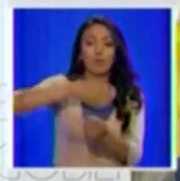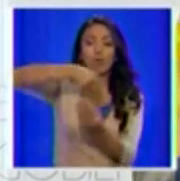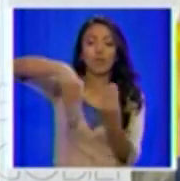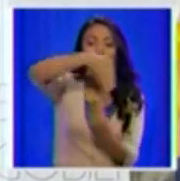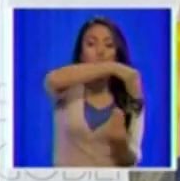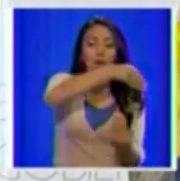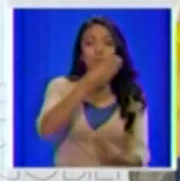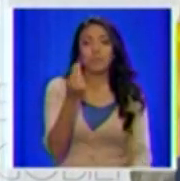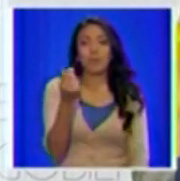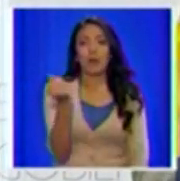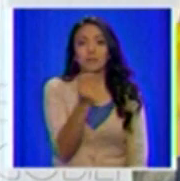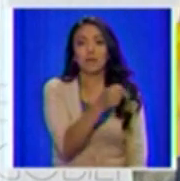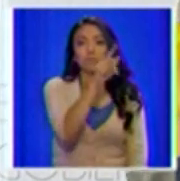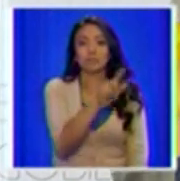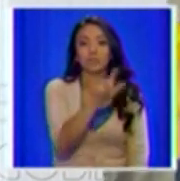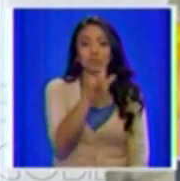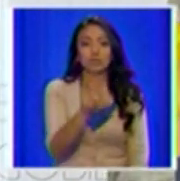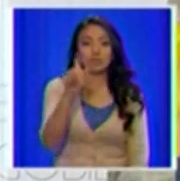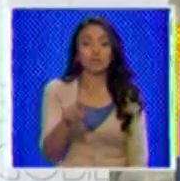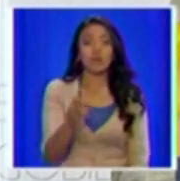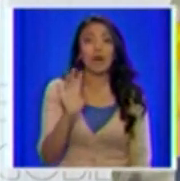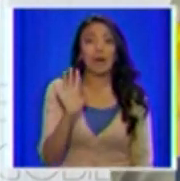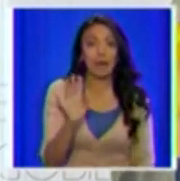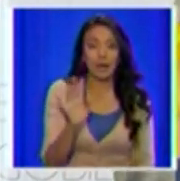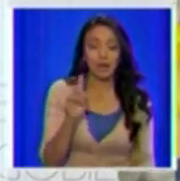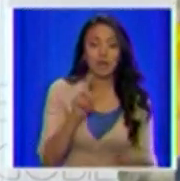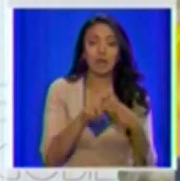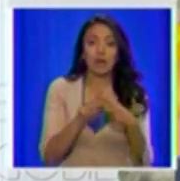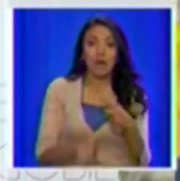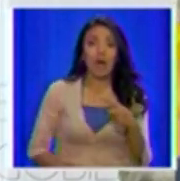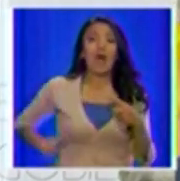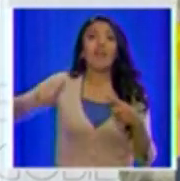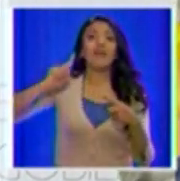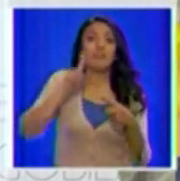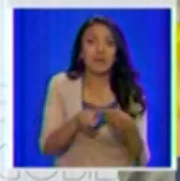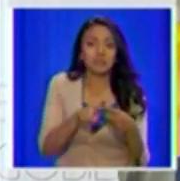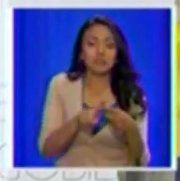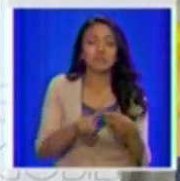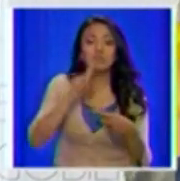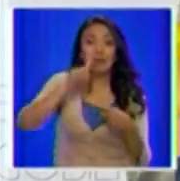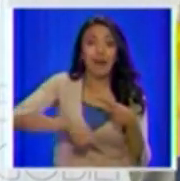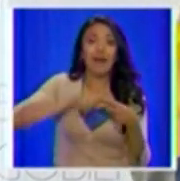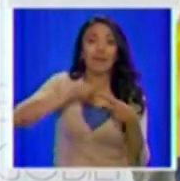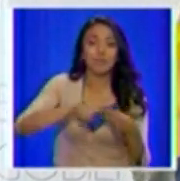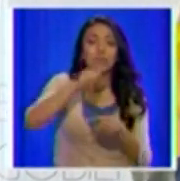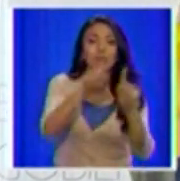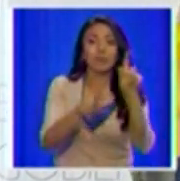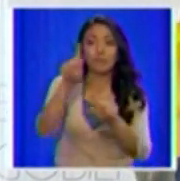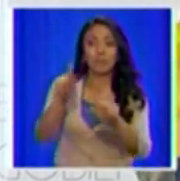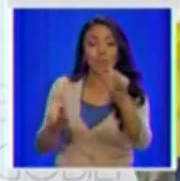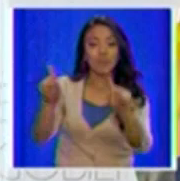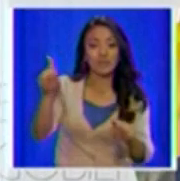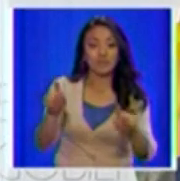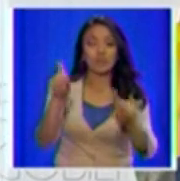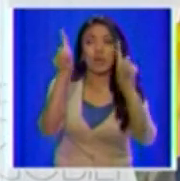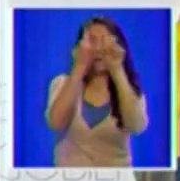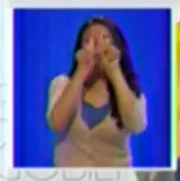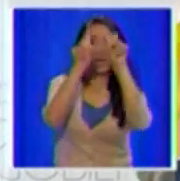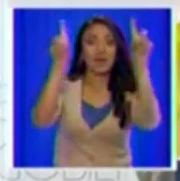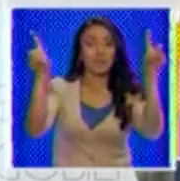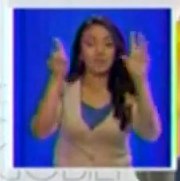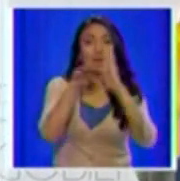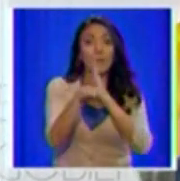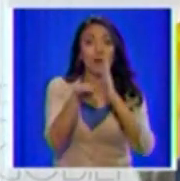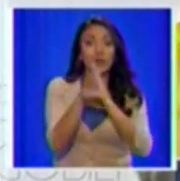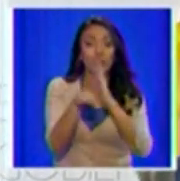sea devuelto a los ciudadanos. Y no solo eso, sino que adicionalmente las quienes hayan incurrido, las compañías o los